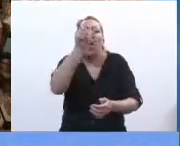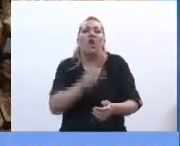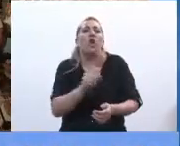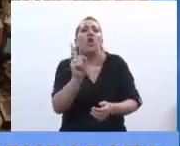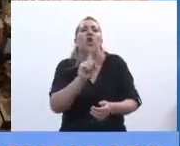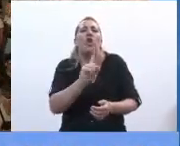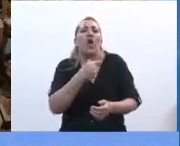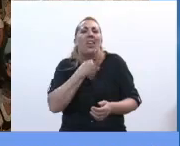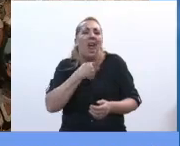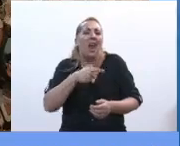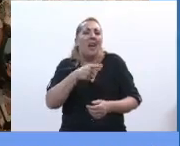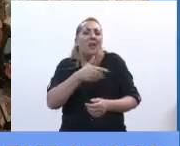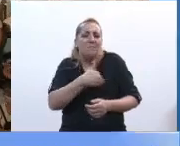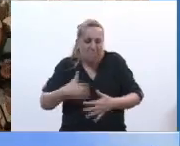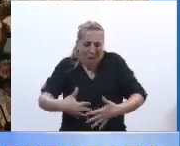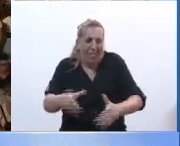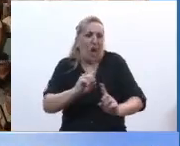en esta ocasión